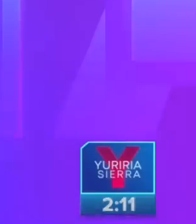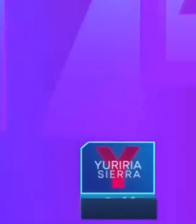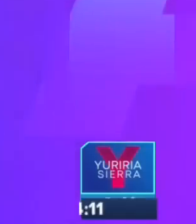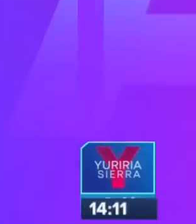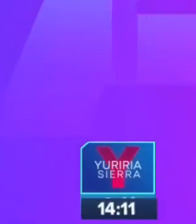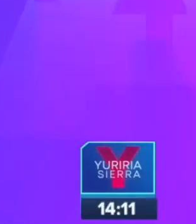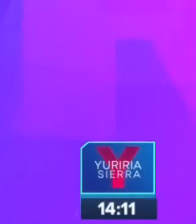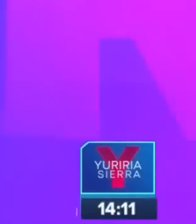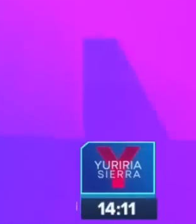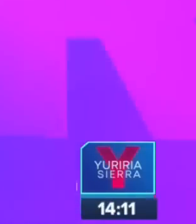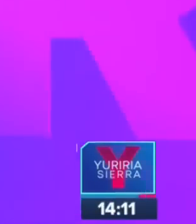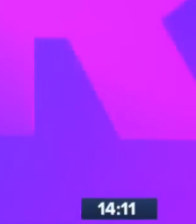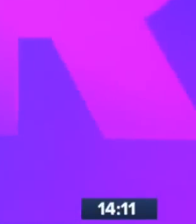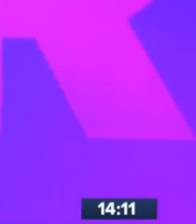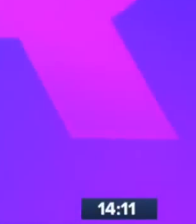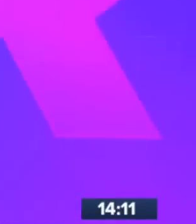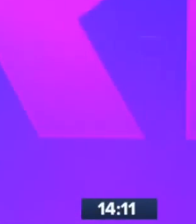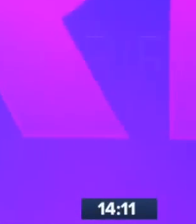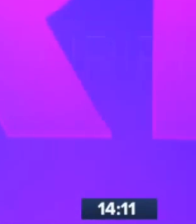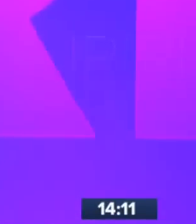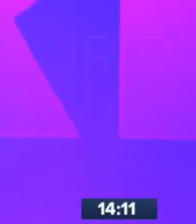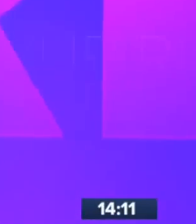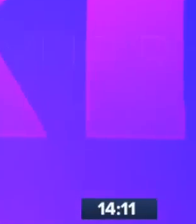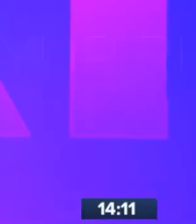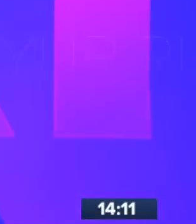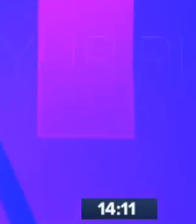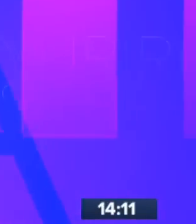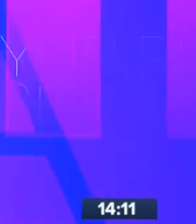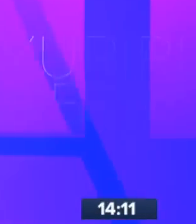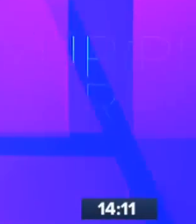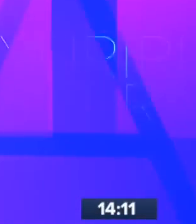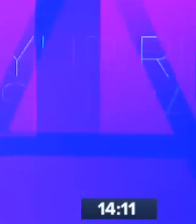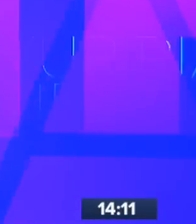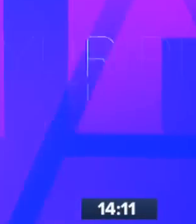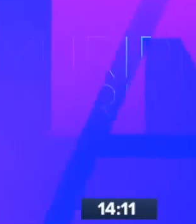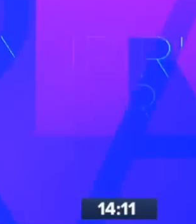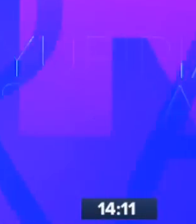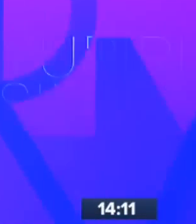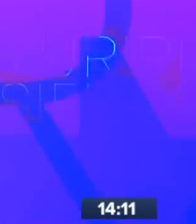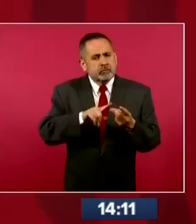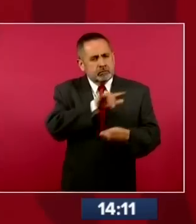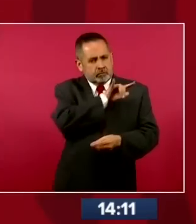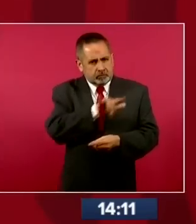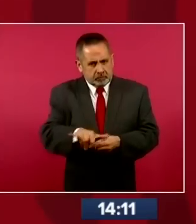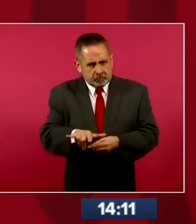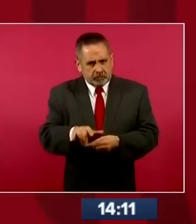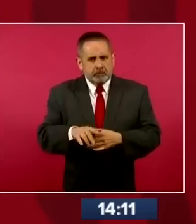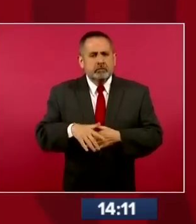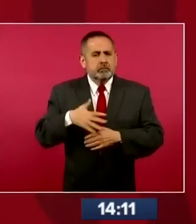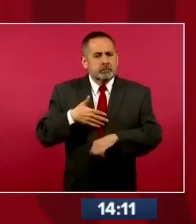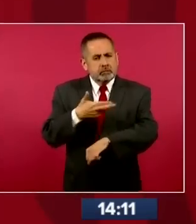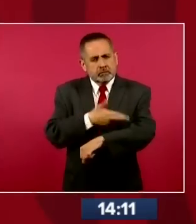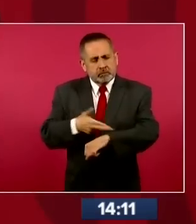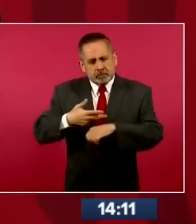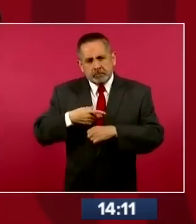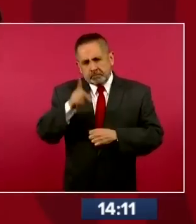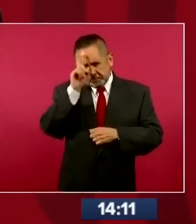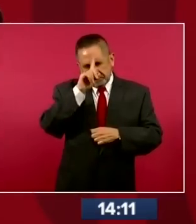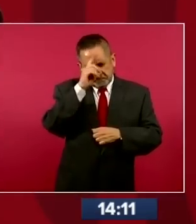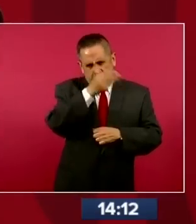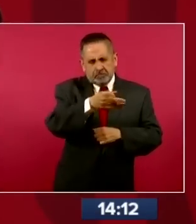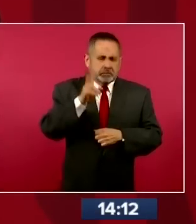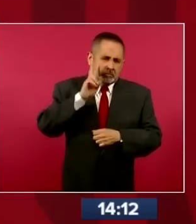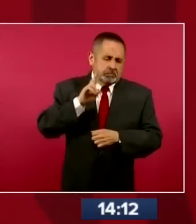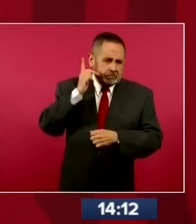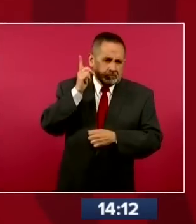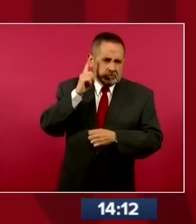Vamos a continuar con este recorrido por la información en otros temas previo al inicio de la Cumbre de líderes de América del Norte en la Ciudad de México Andrés Manuel López